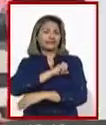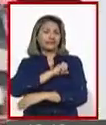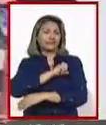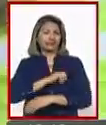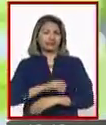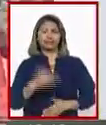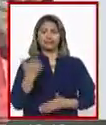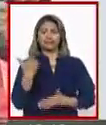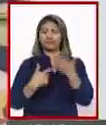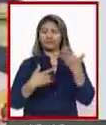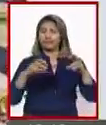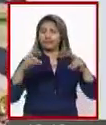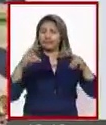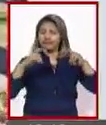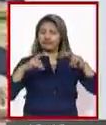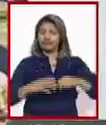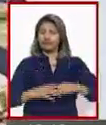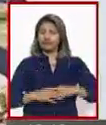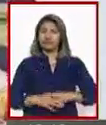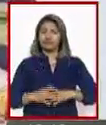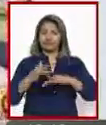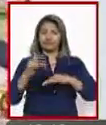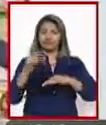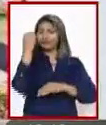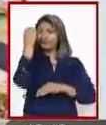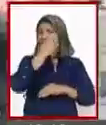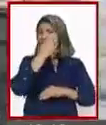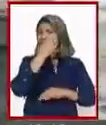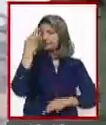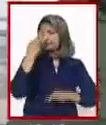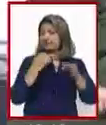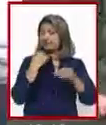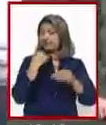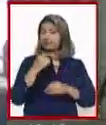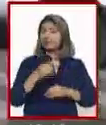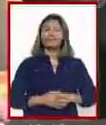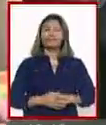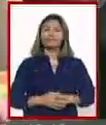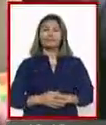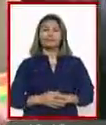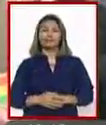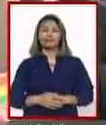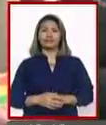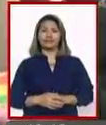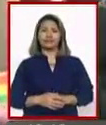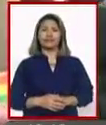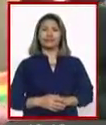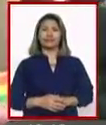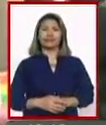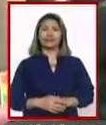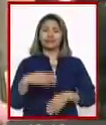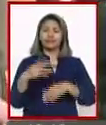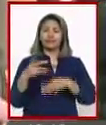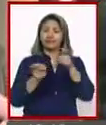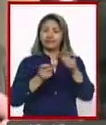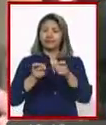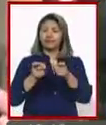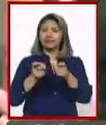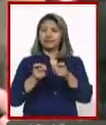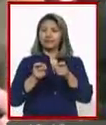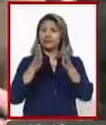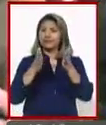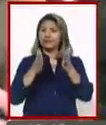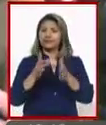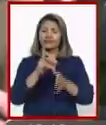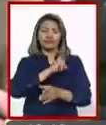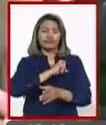marco de lo que ocurre en la investigación en el caso Eurocronos. Hemos instruido al director de la FELCC